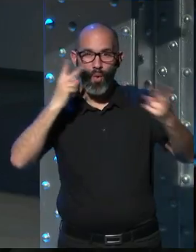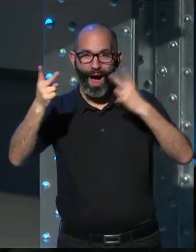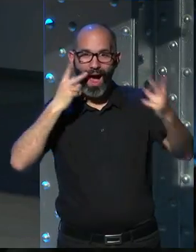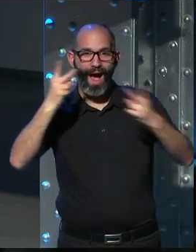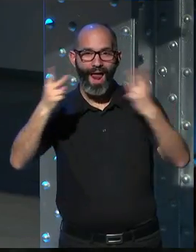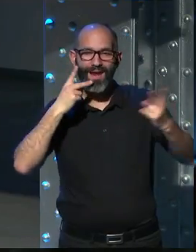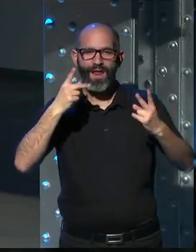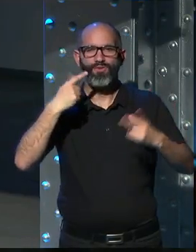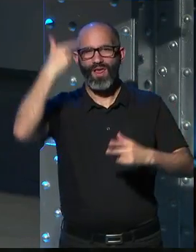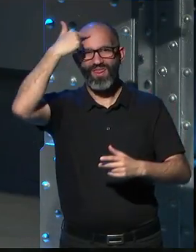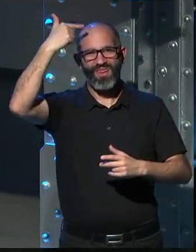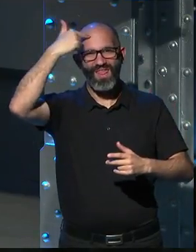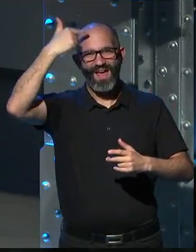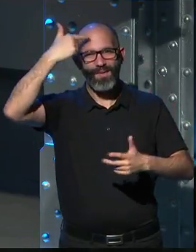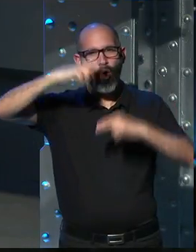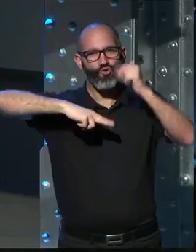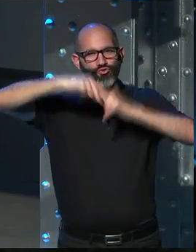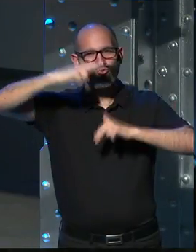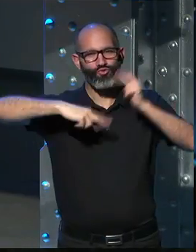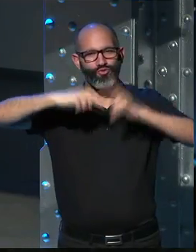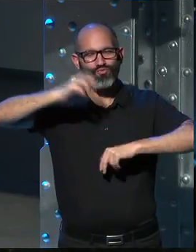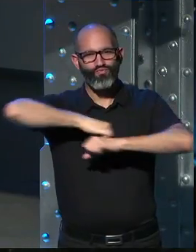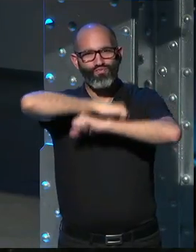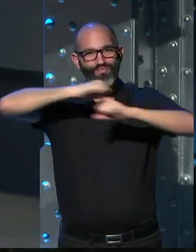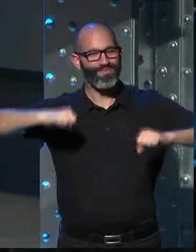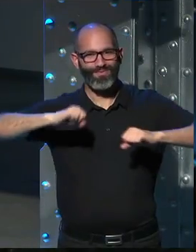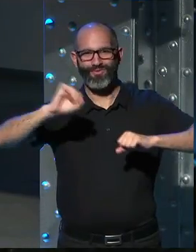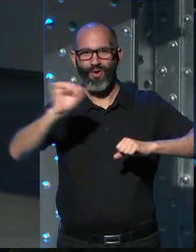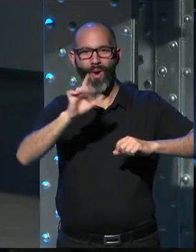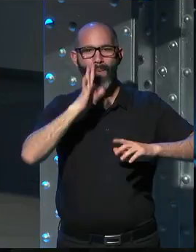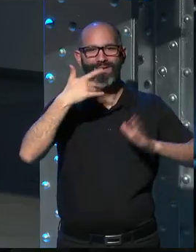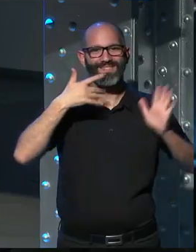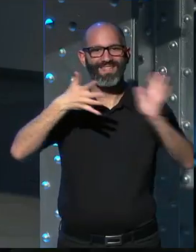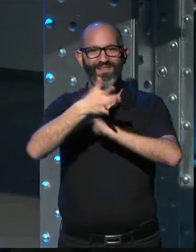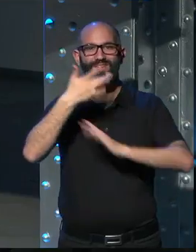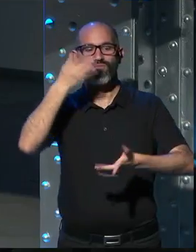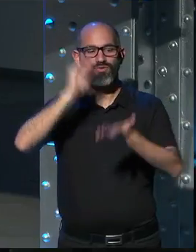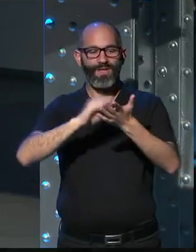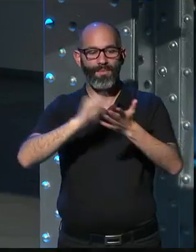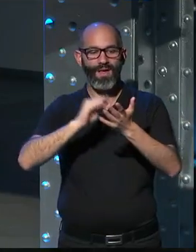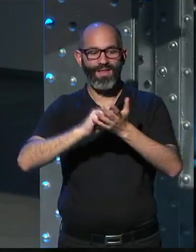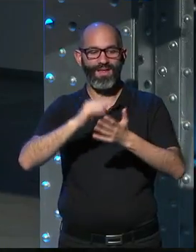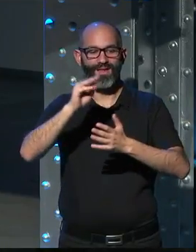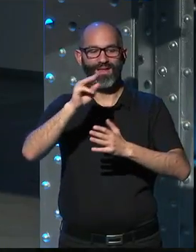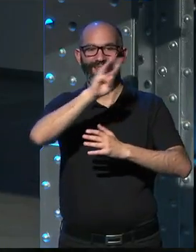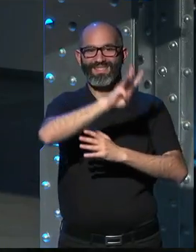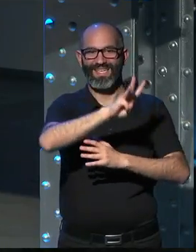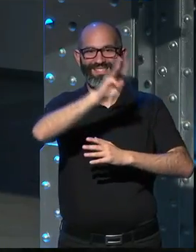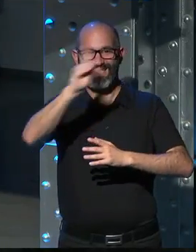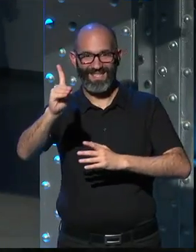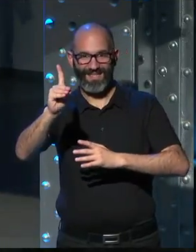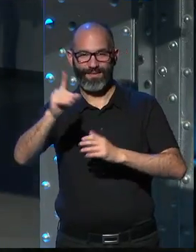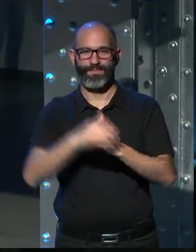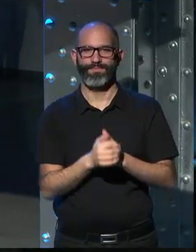está construyendo una percepción realmente compleja, incluso tridimensional, con poquísimas claves